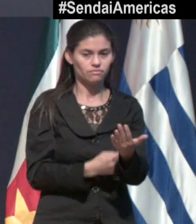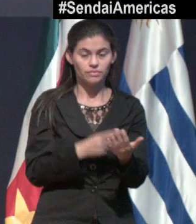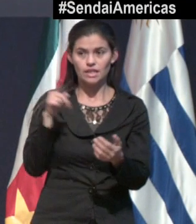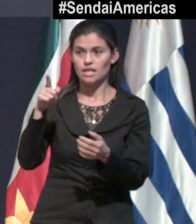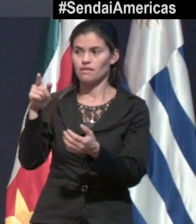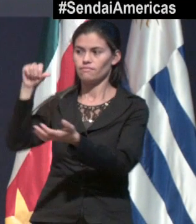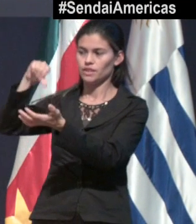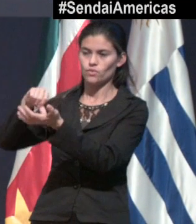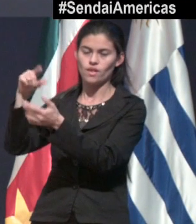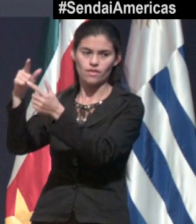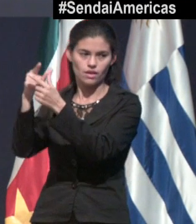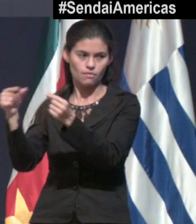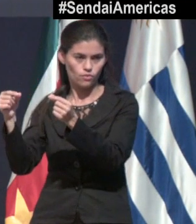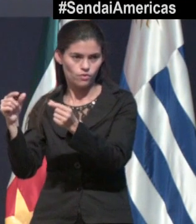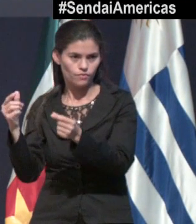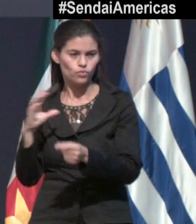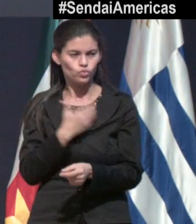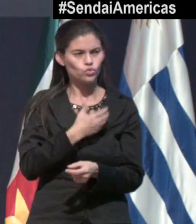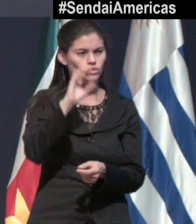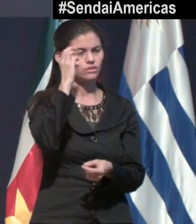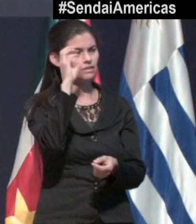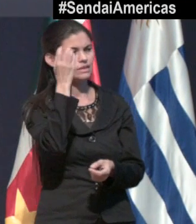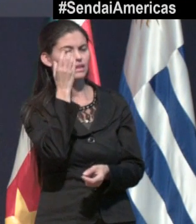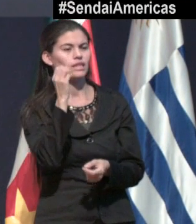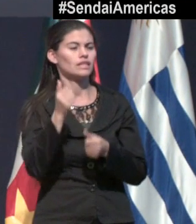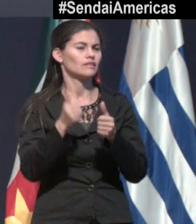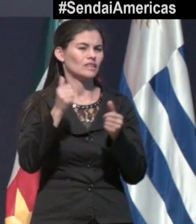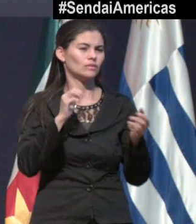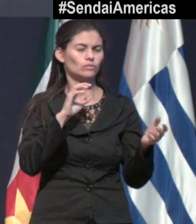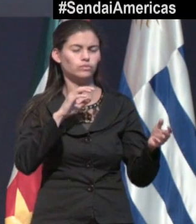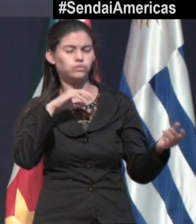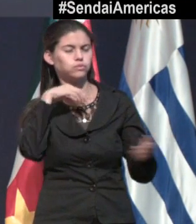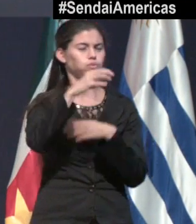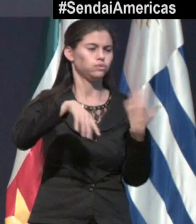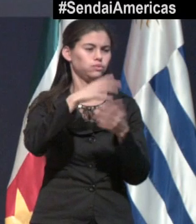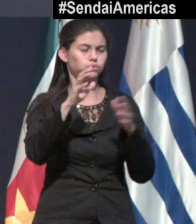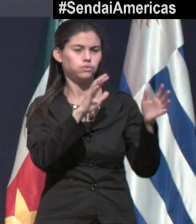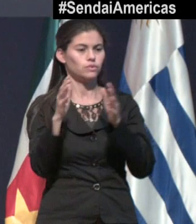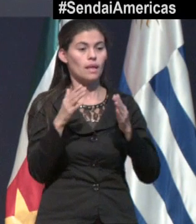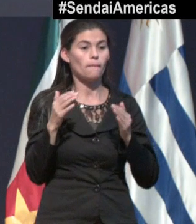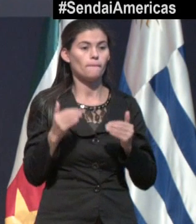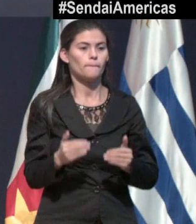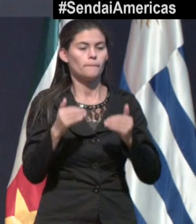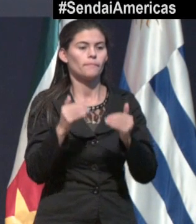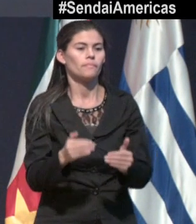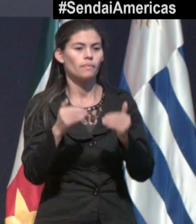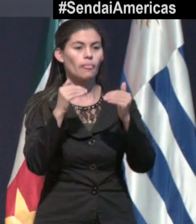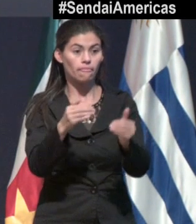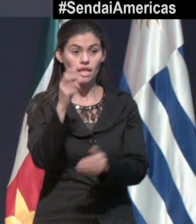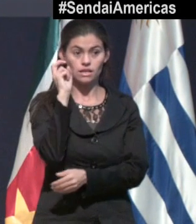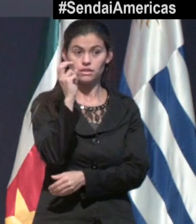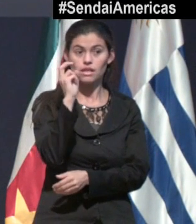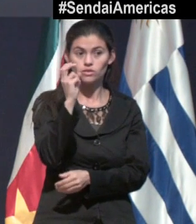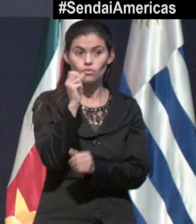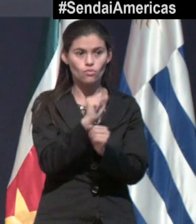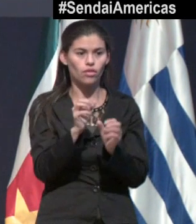Sendai, tenemos que pensar un poco en esa idea de desastres secuenciales, de desastres donde un riesgo